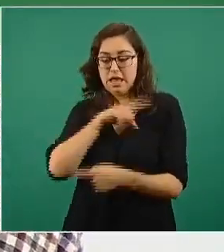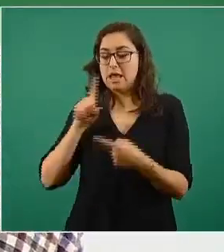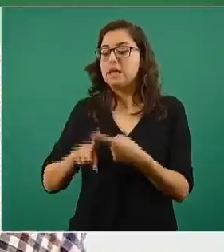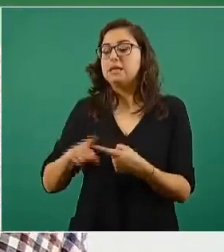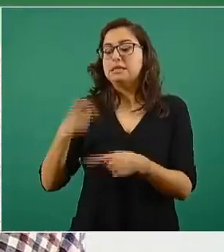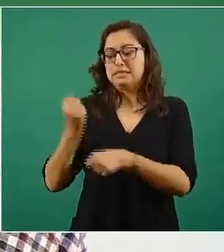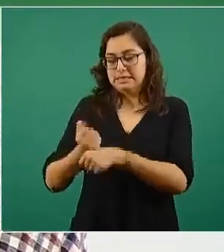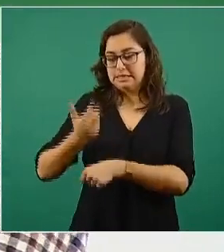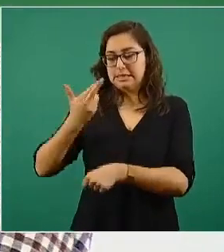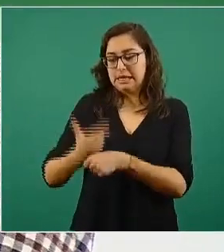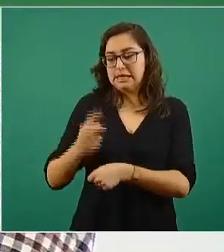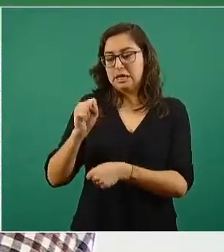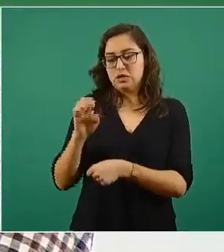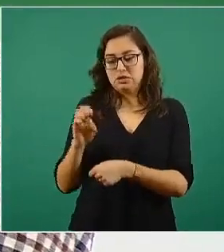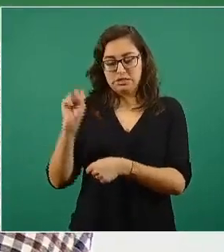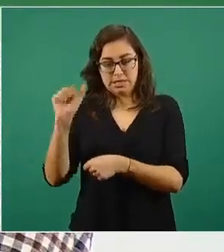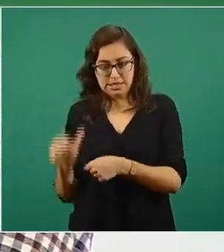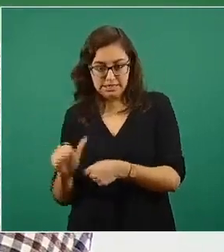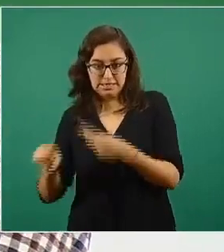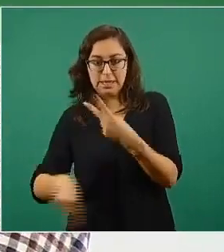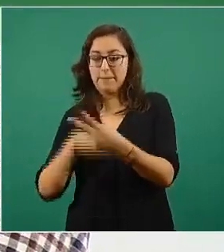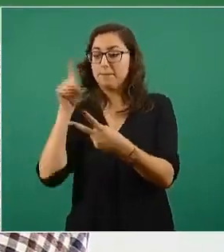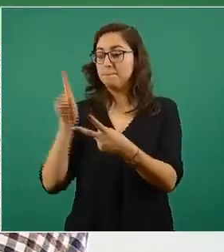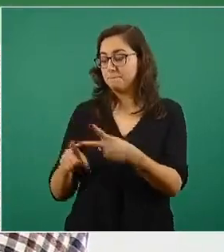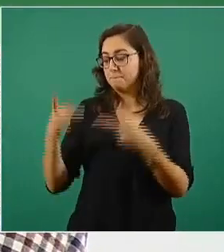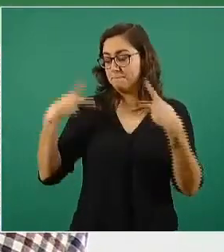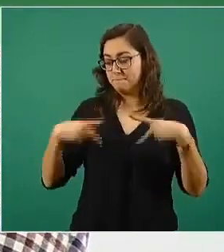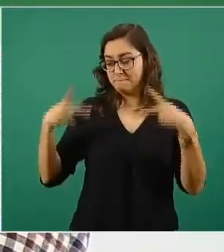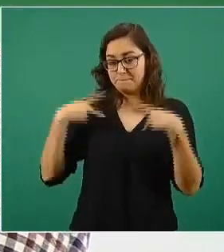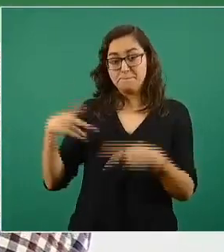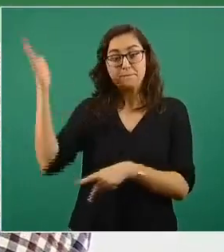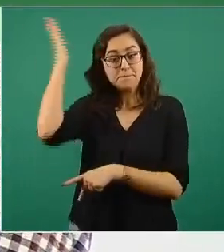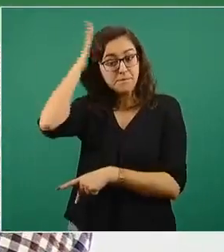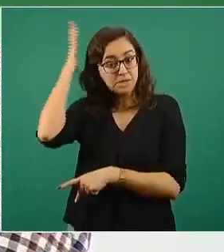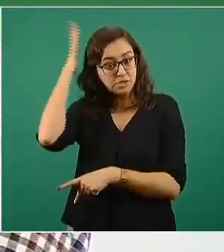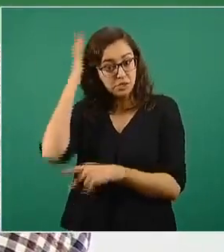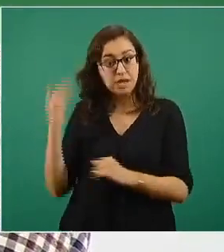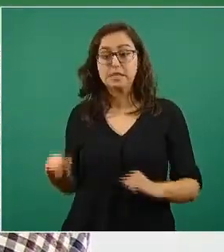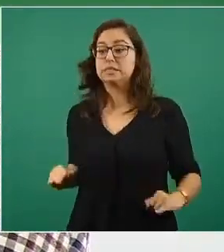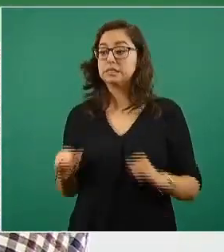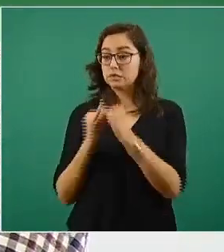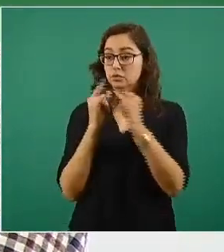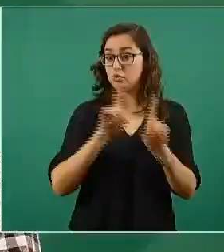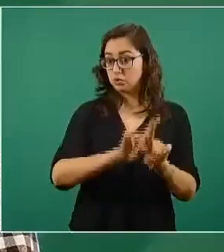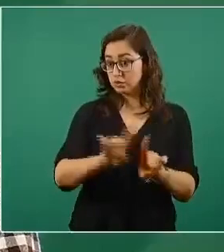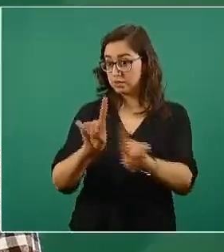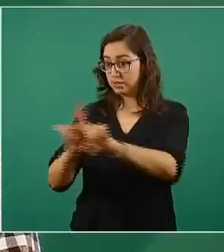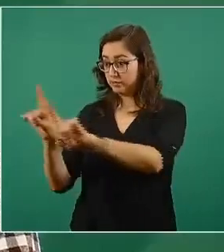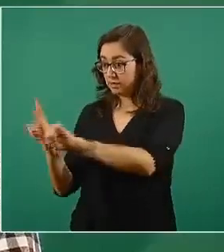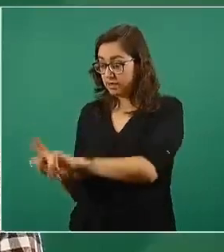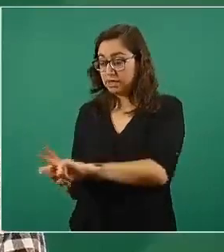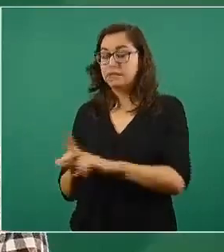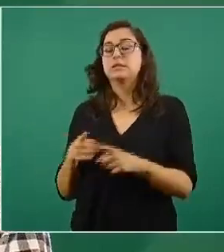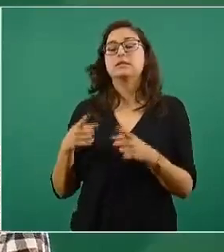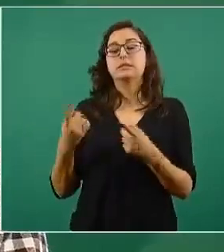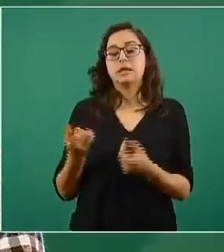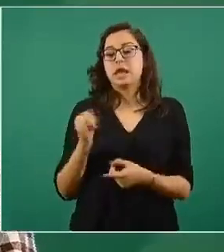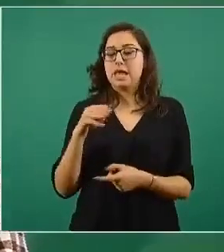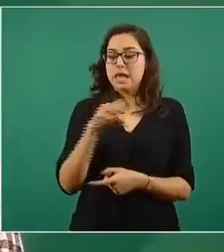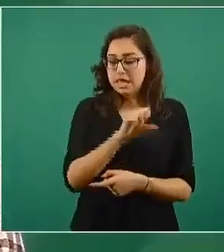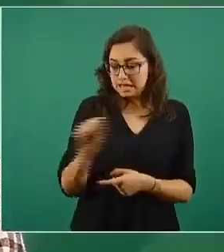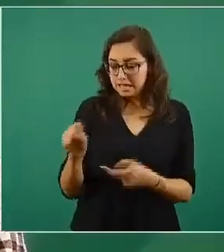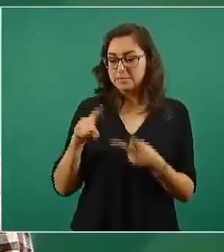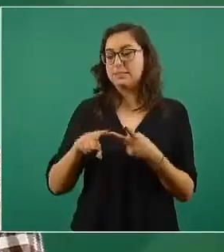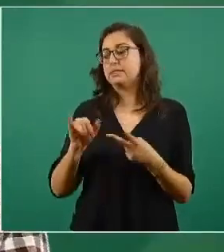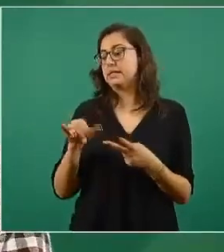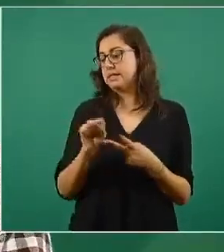secretario de Salud, quien lo preside, las personas titulares de las instituciones de salud nacionales, el IMSS, el